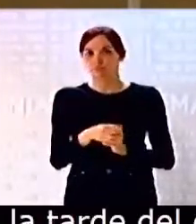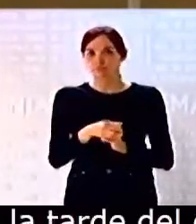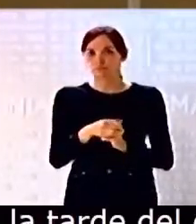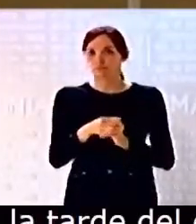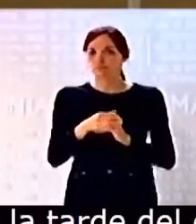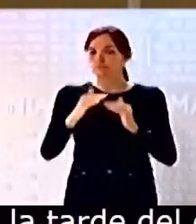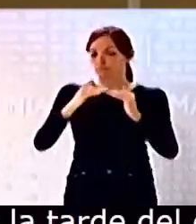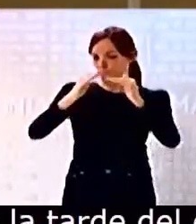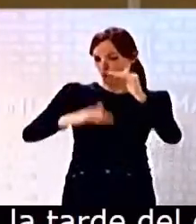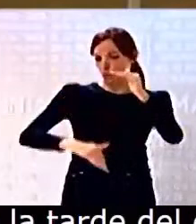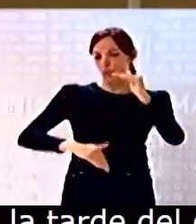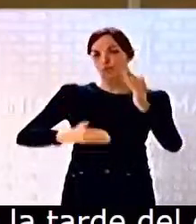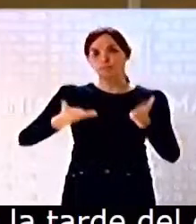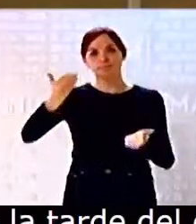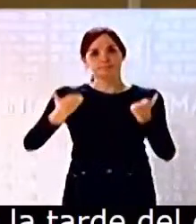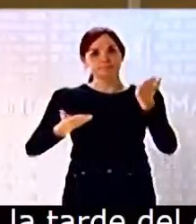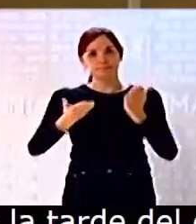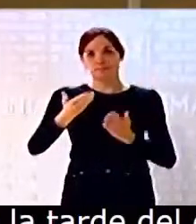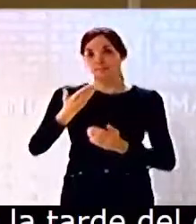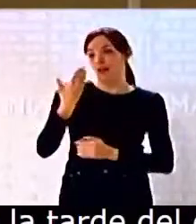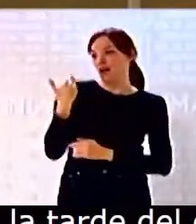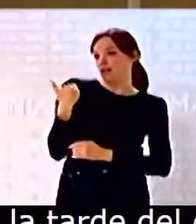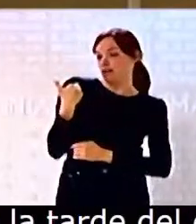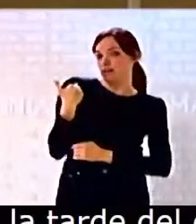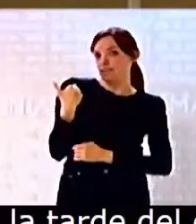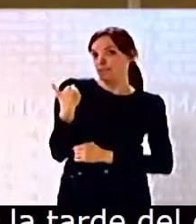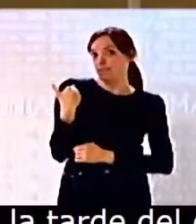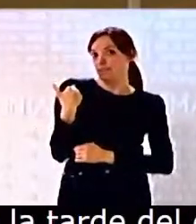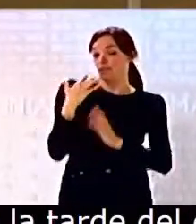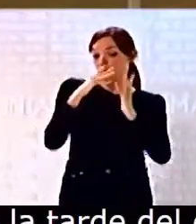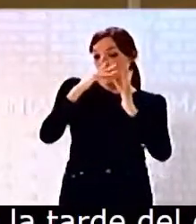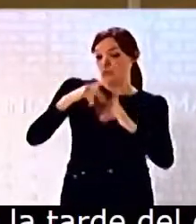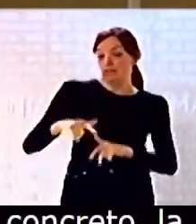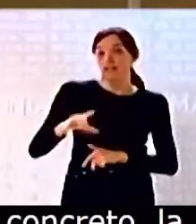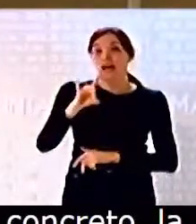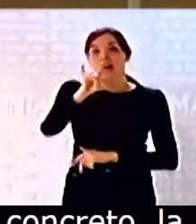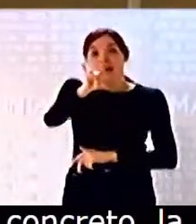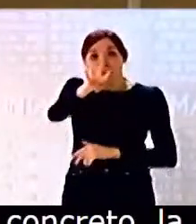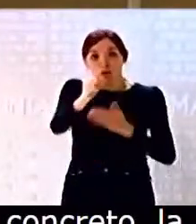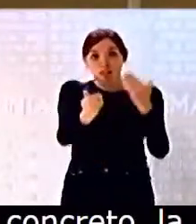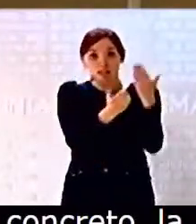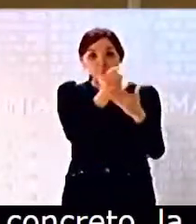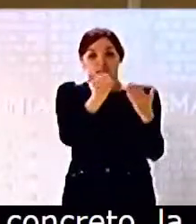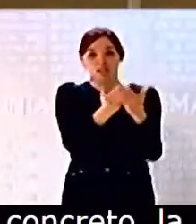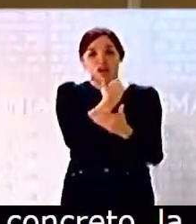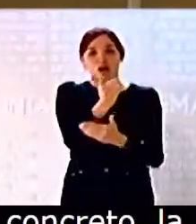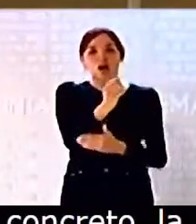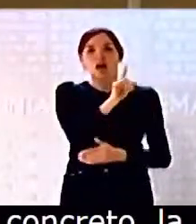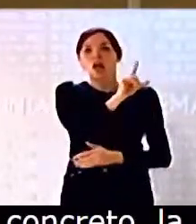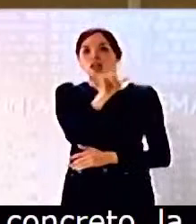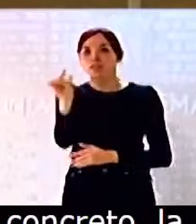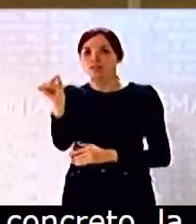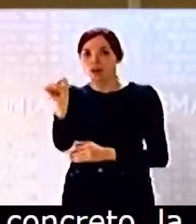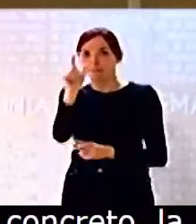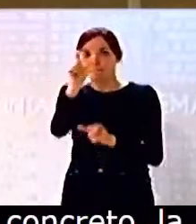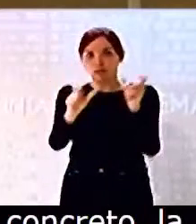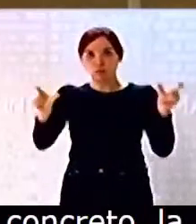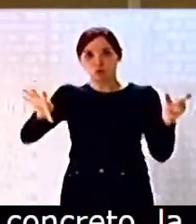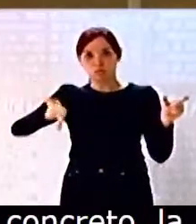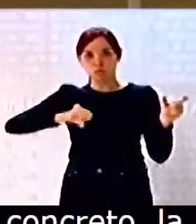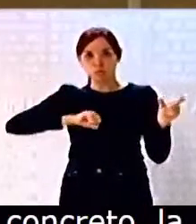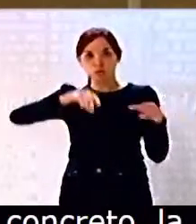ayer. En concreto, la incidencia a los 14 días se situará en los 100 casos por 100.000